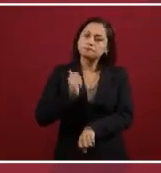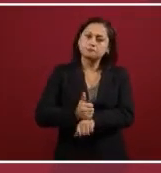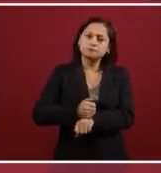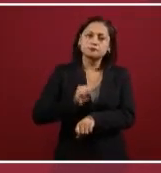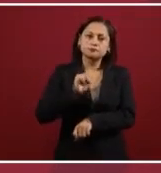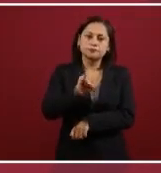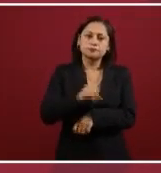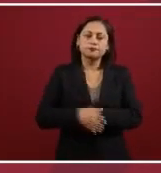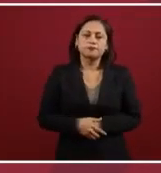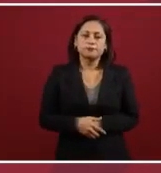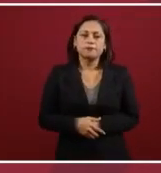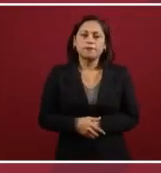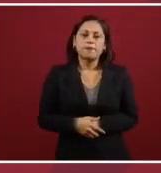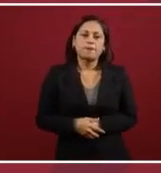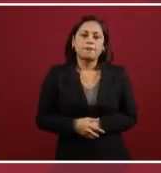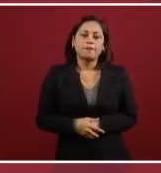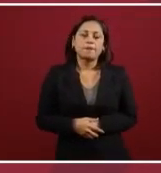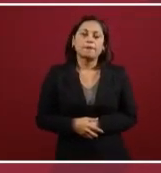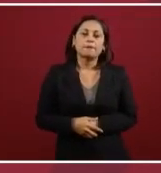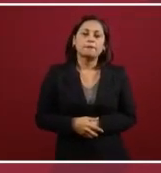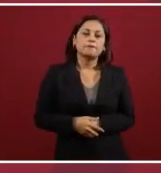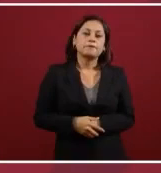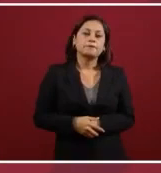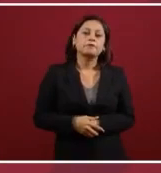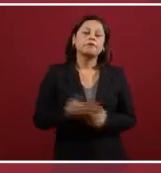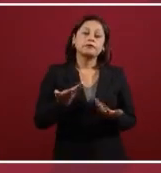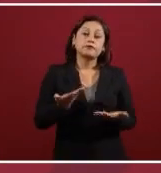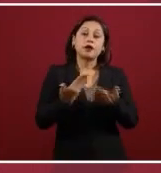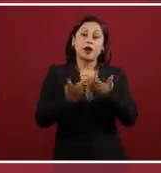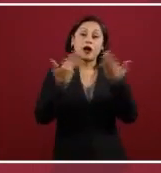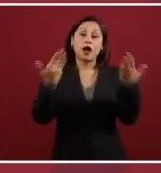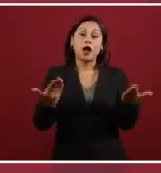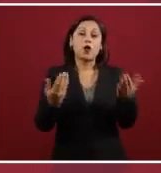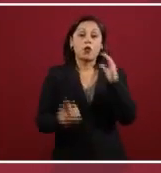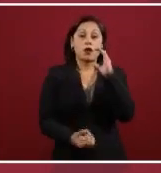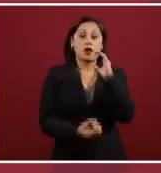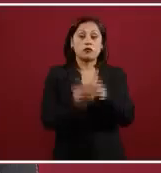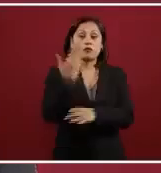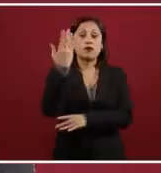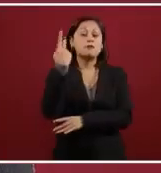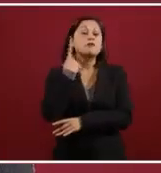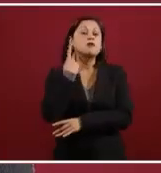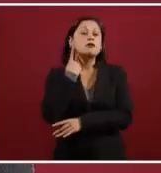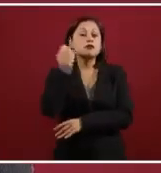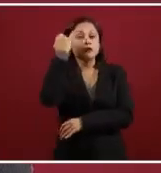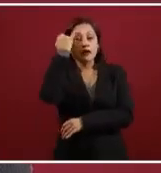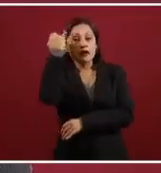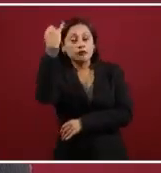Y en el marco de esta nueva política,